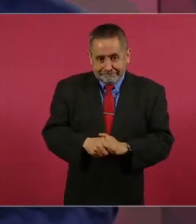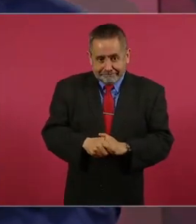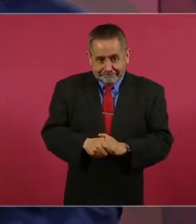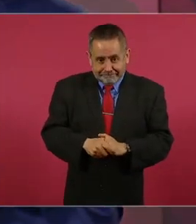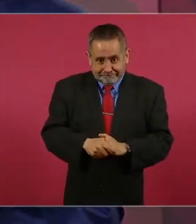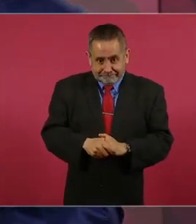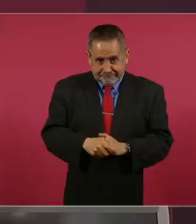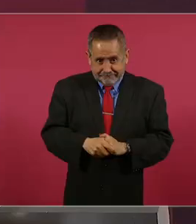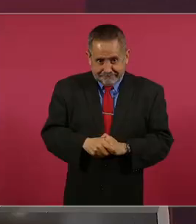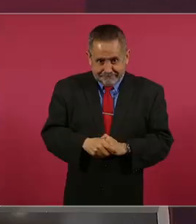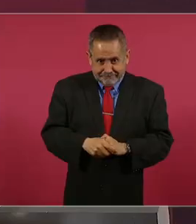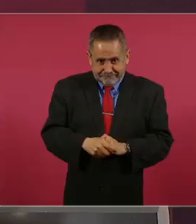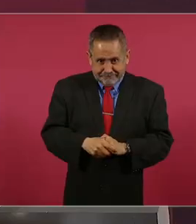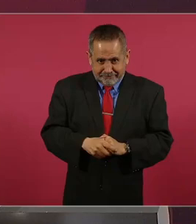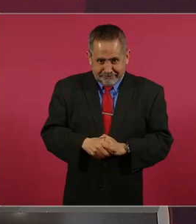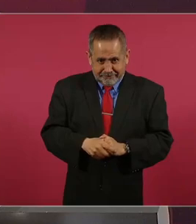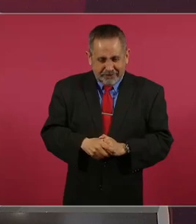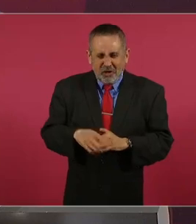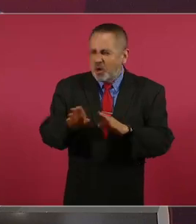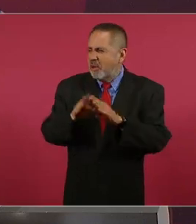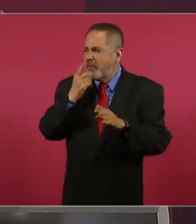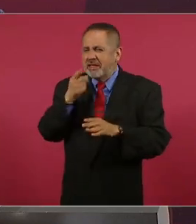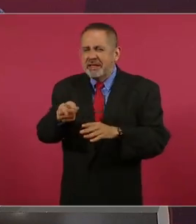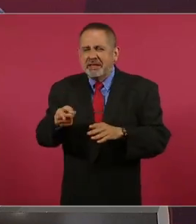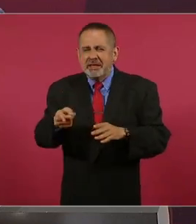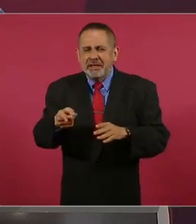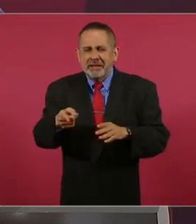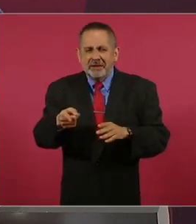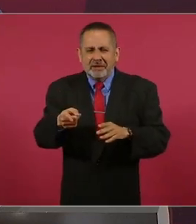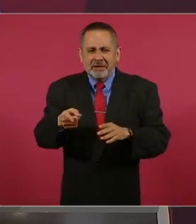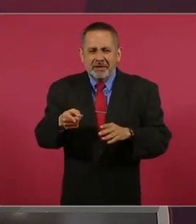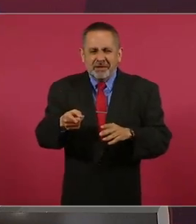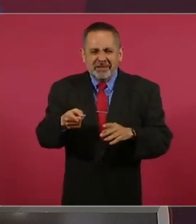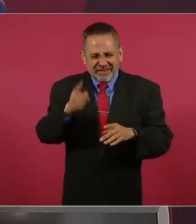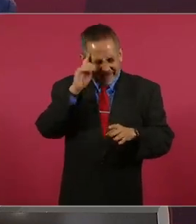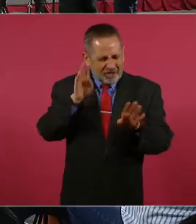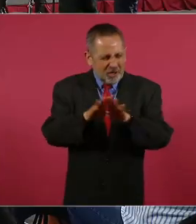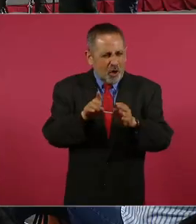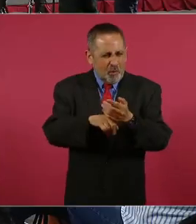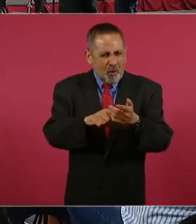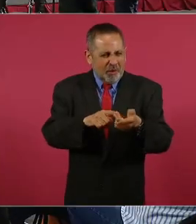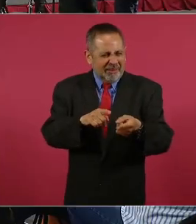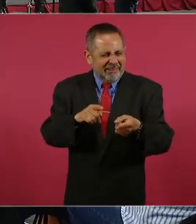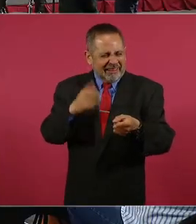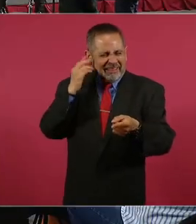Cuello. No, ¿cómo es que decía el copela o cuello?